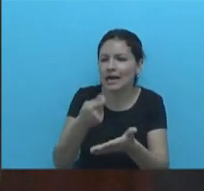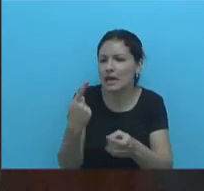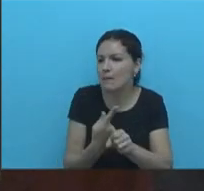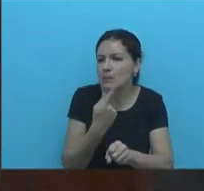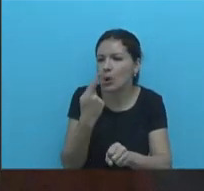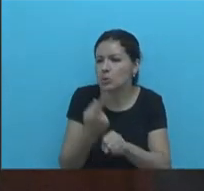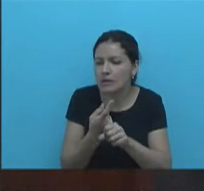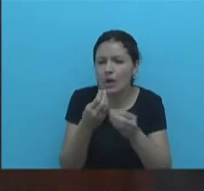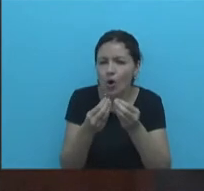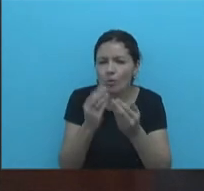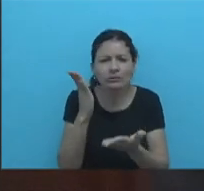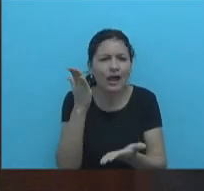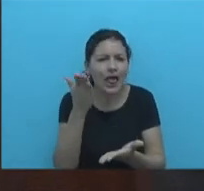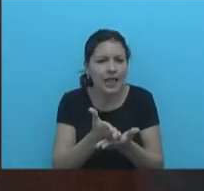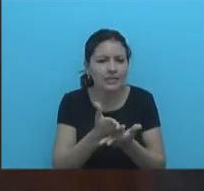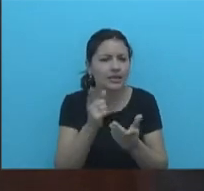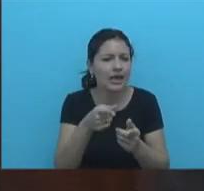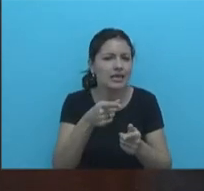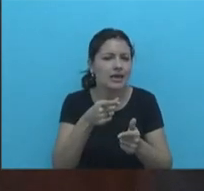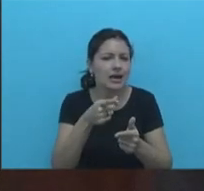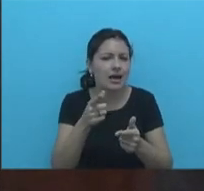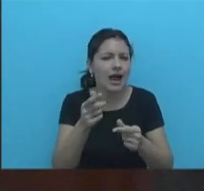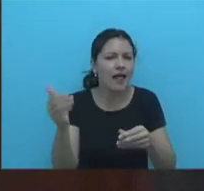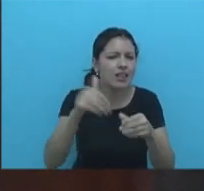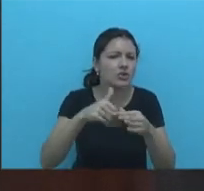¿Se ya entraría en un ámbito penal?